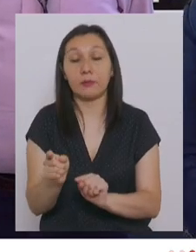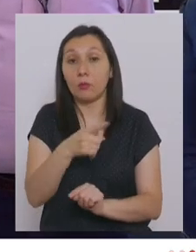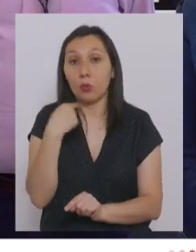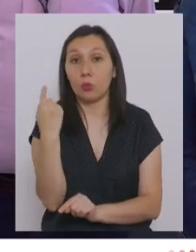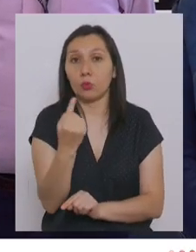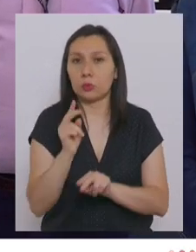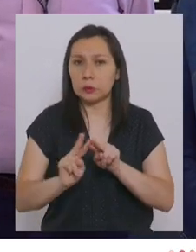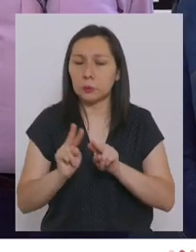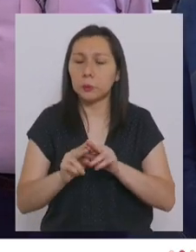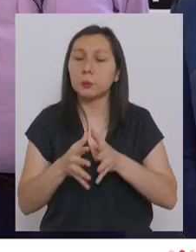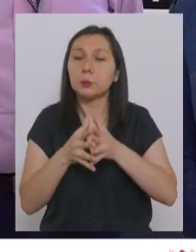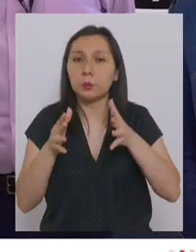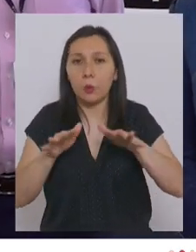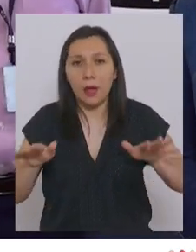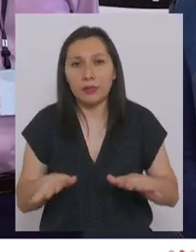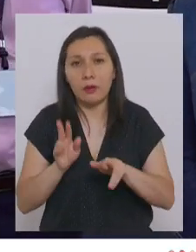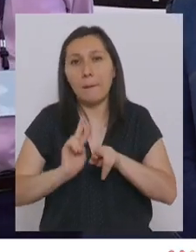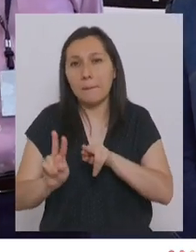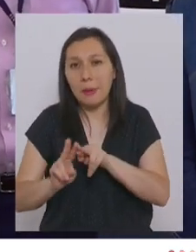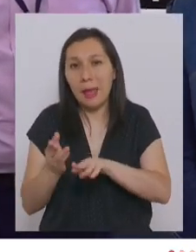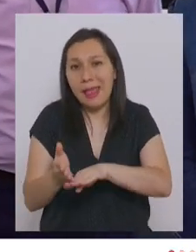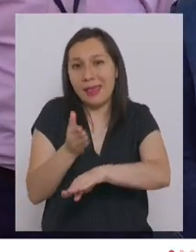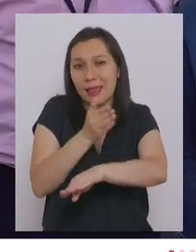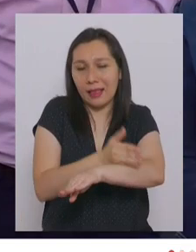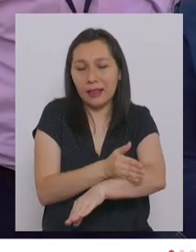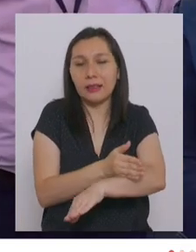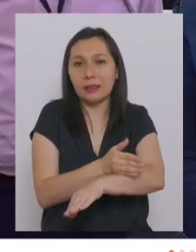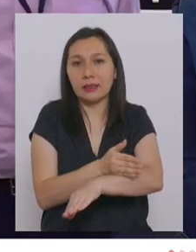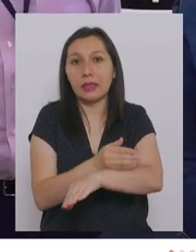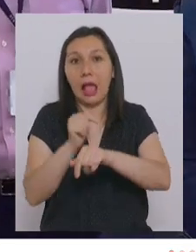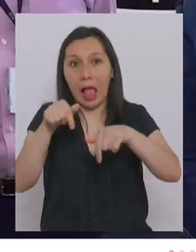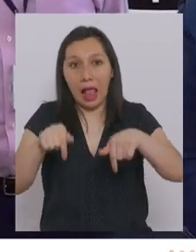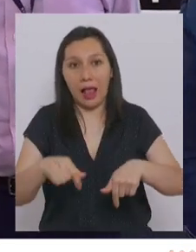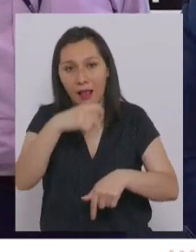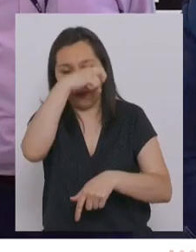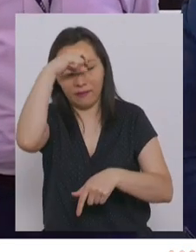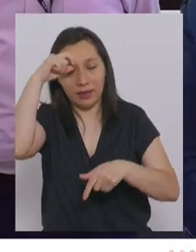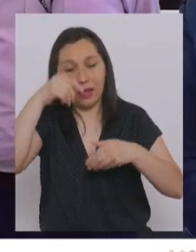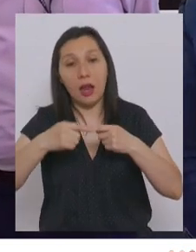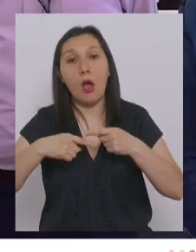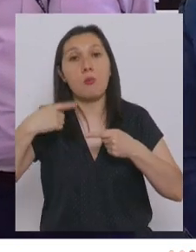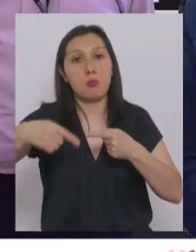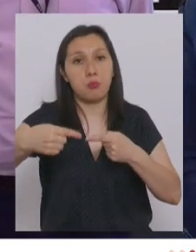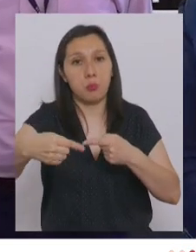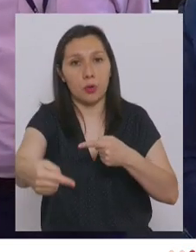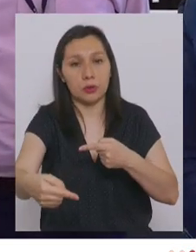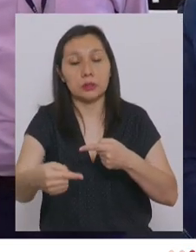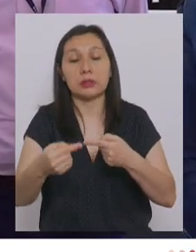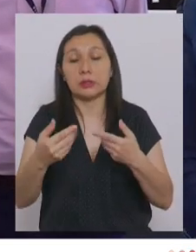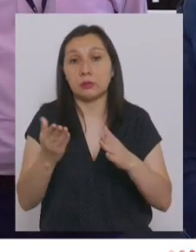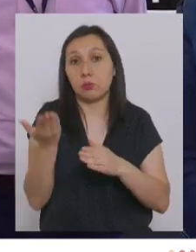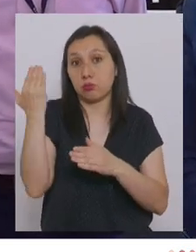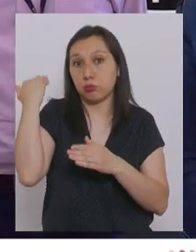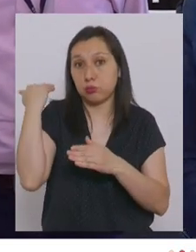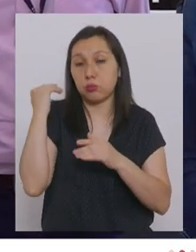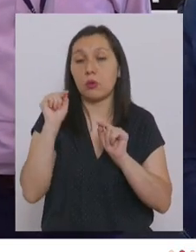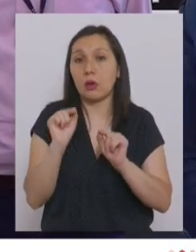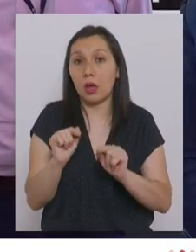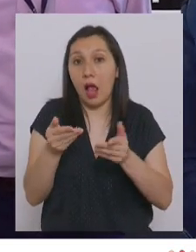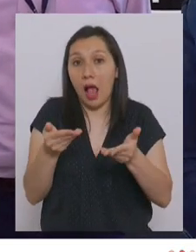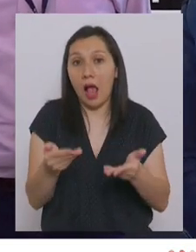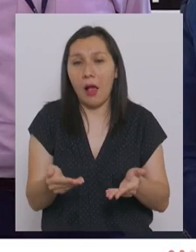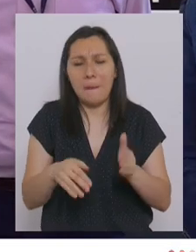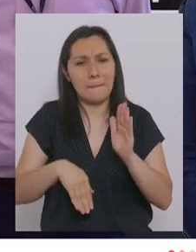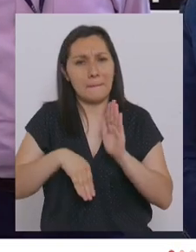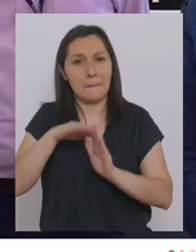Nosotros hemos hecho un enorme esfuerzo por prepararnos para esta temporada y para las temporadas que han pasado, y de hecho hoy día tenemos